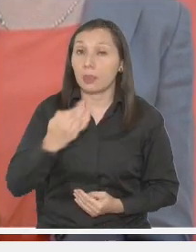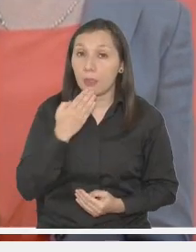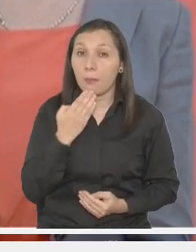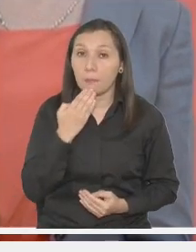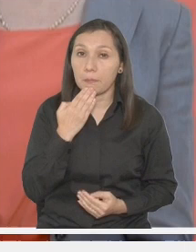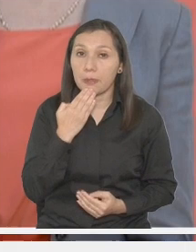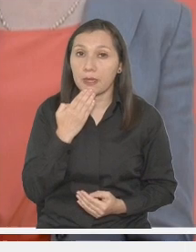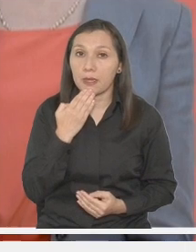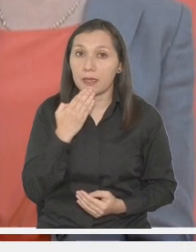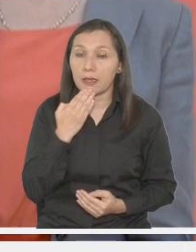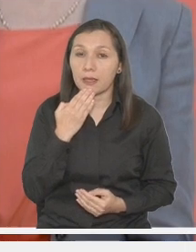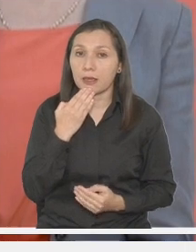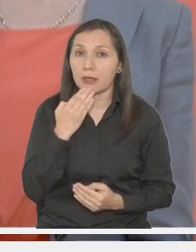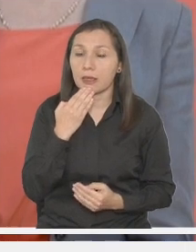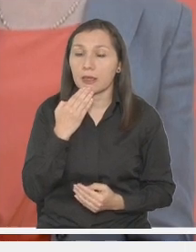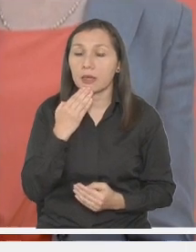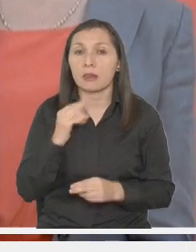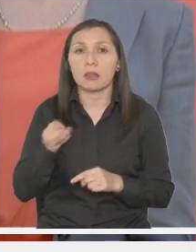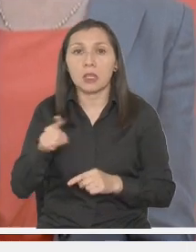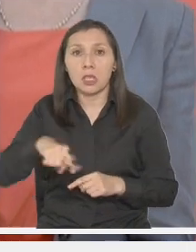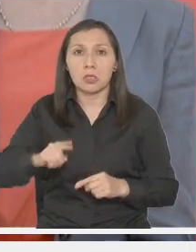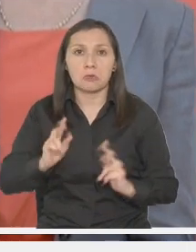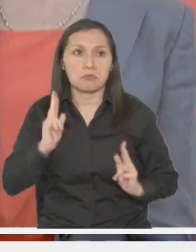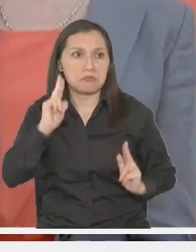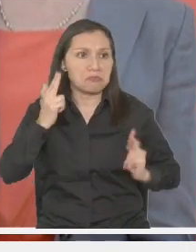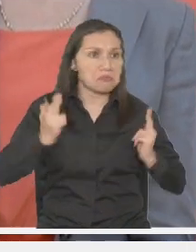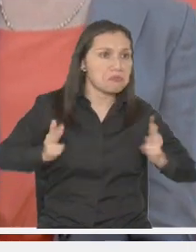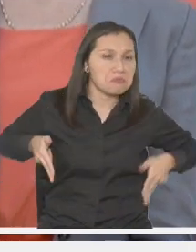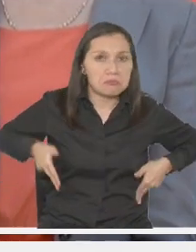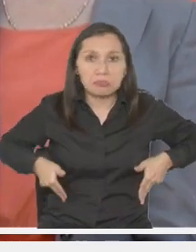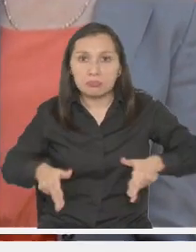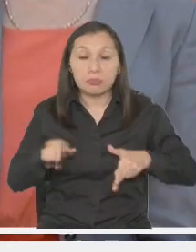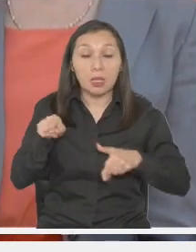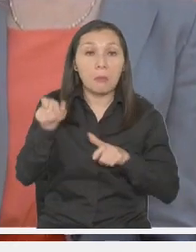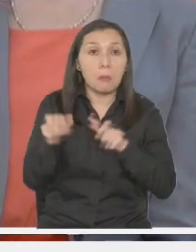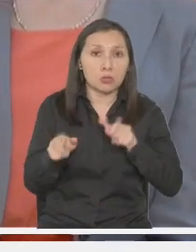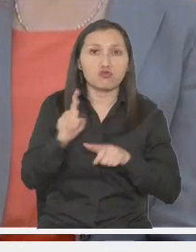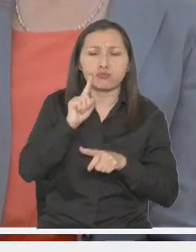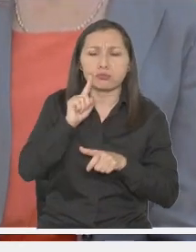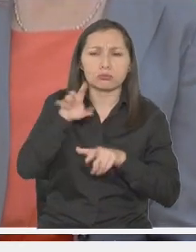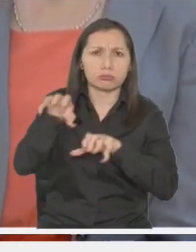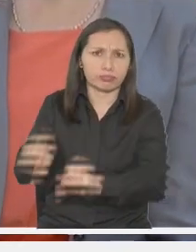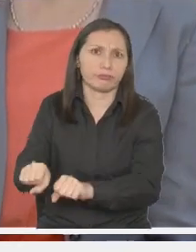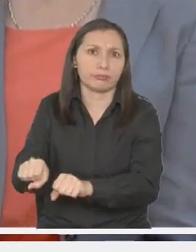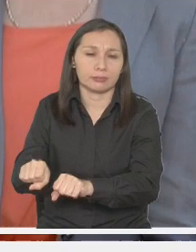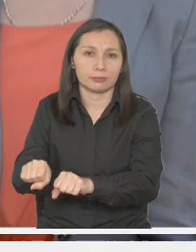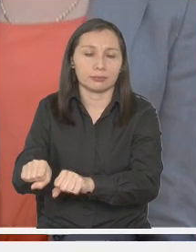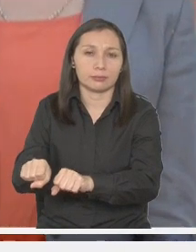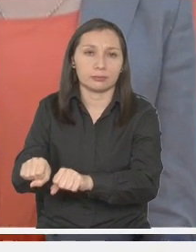También haciéndose con armas que estas personas portaban.